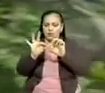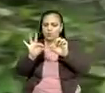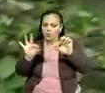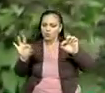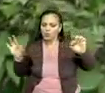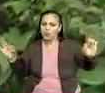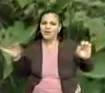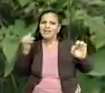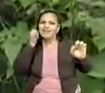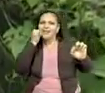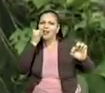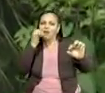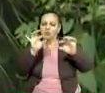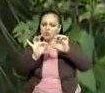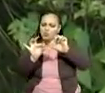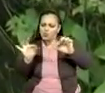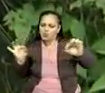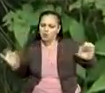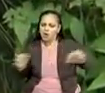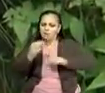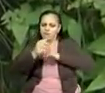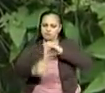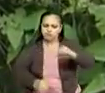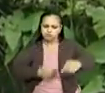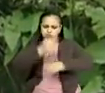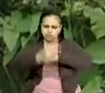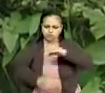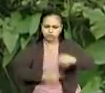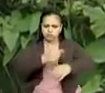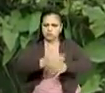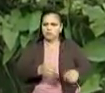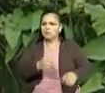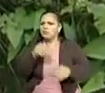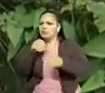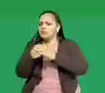hay o si tienen otra base para que ellos puedan dormir. Compañeros, buenos días.